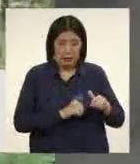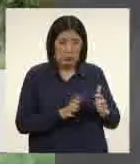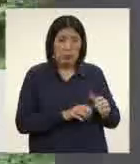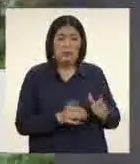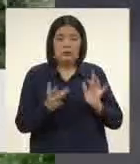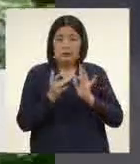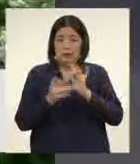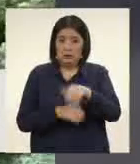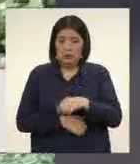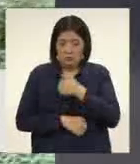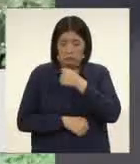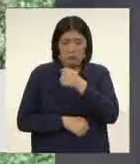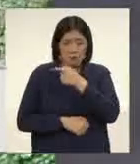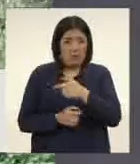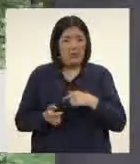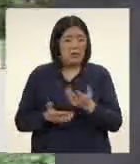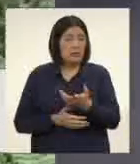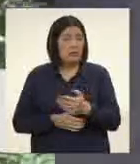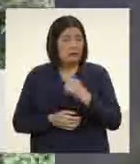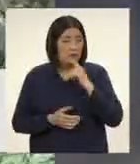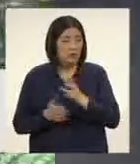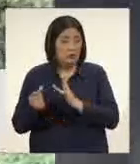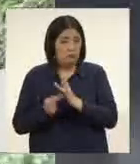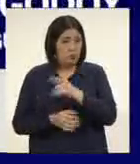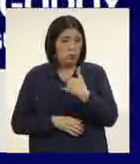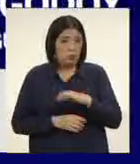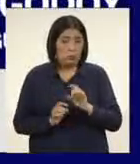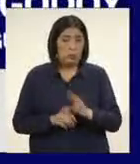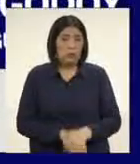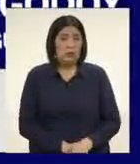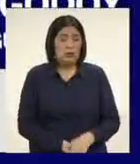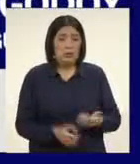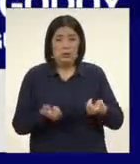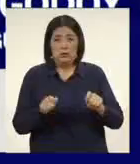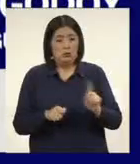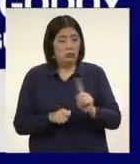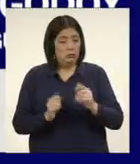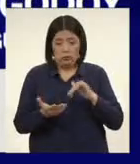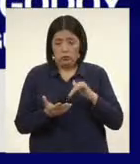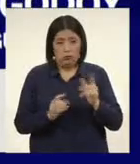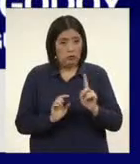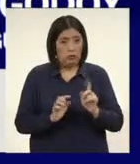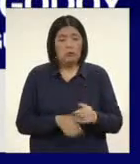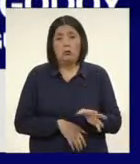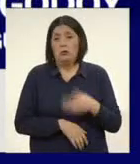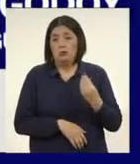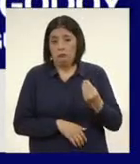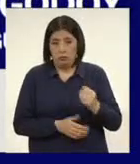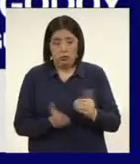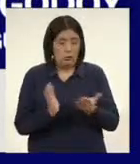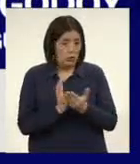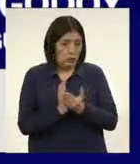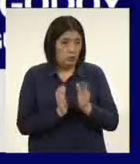Latina, Carmen Luz narró cómo ella y su esposo no han sido ajenos a esta situación. Han suspendido las clases, sí, porque